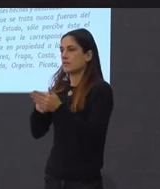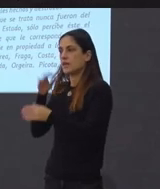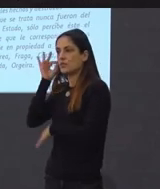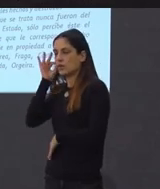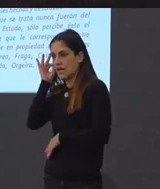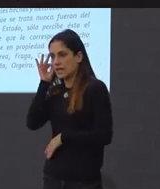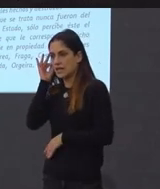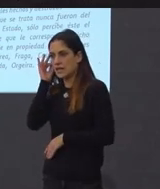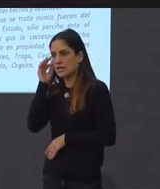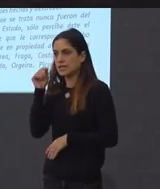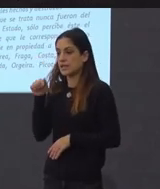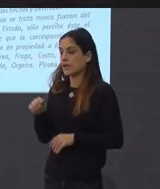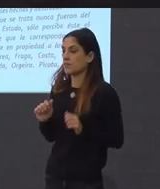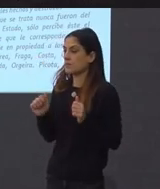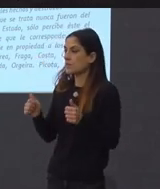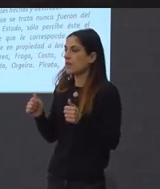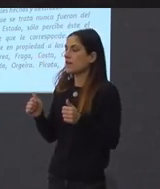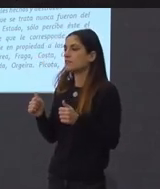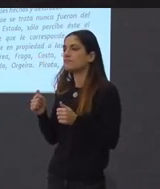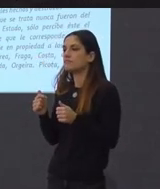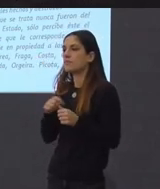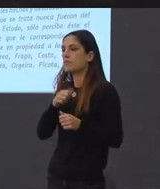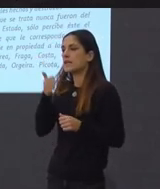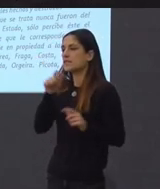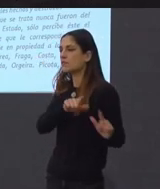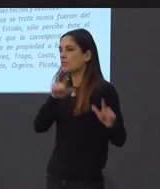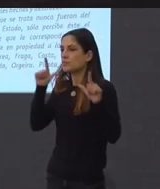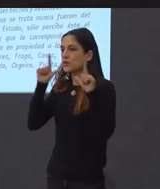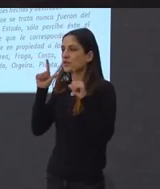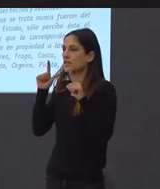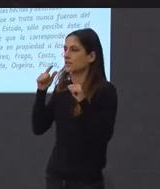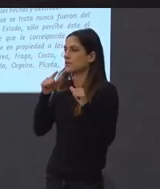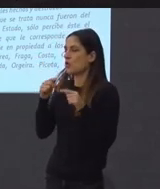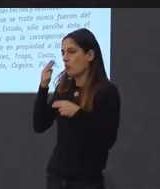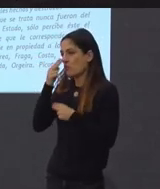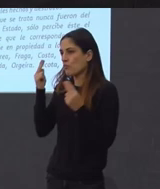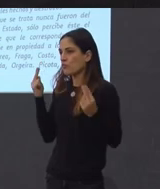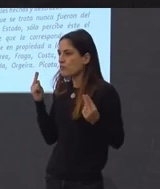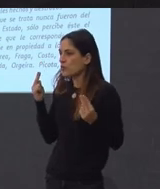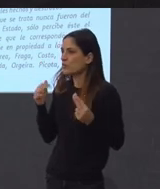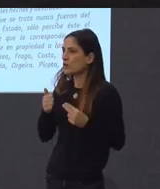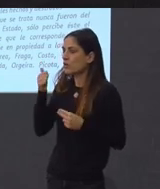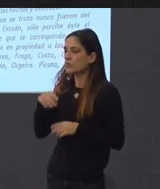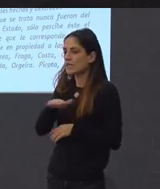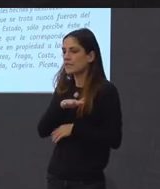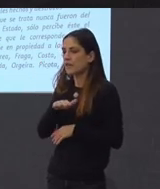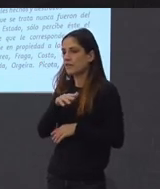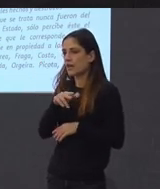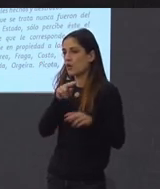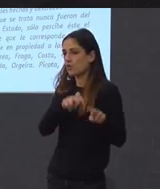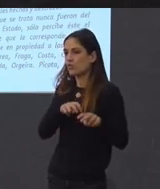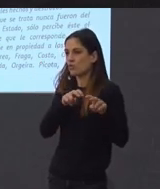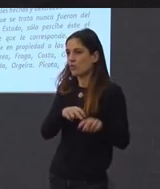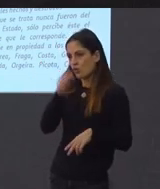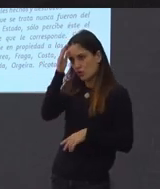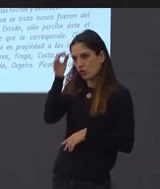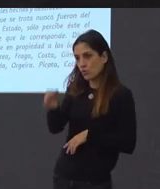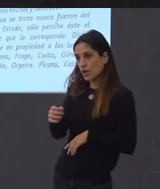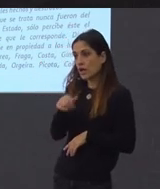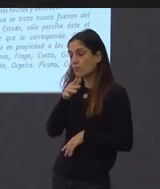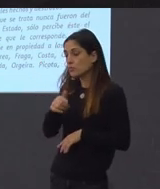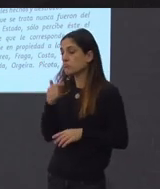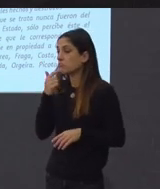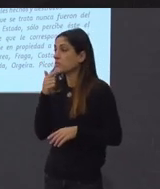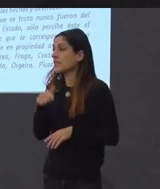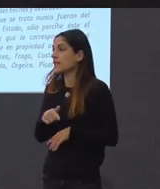público, empezan a aparecer sobre todo no espazo rural. Por que? Porque as mulleres, como dicía o discurso do réxime, eran as garantes da supervivencia